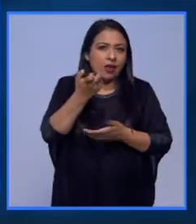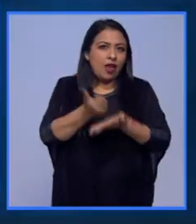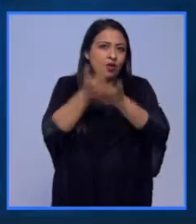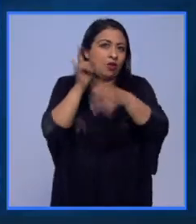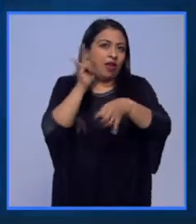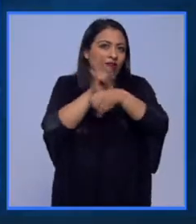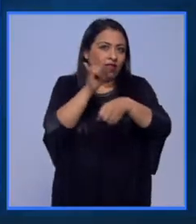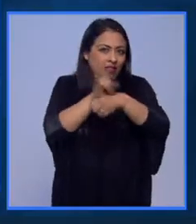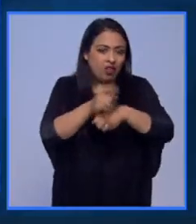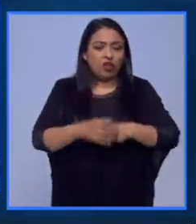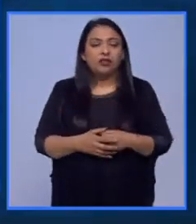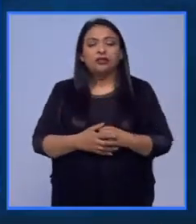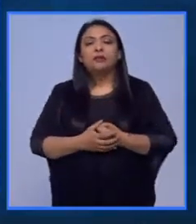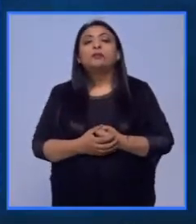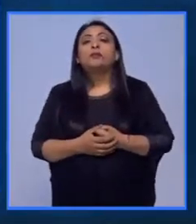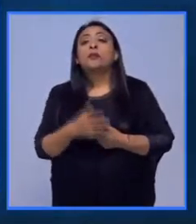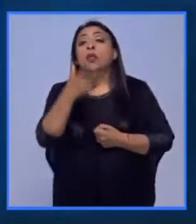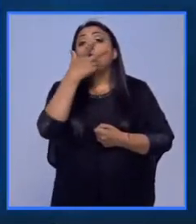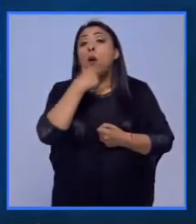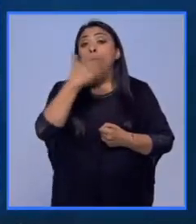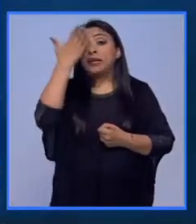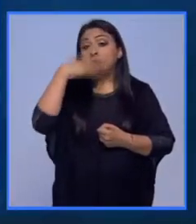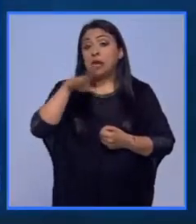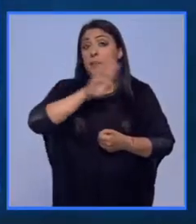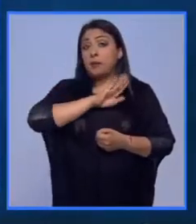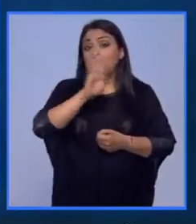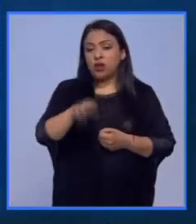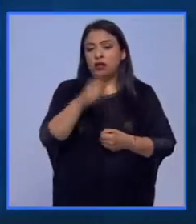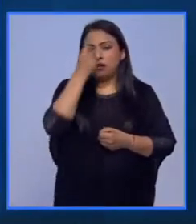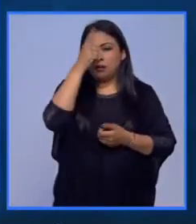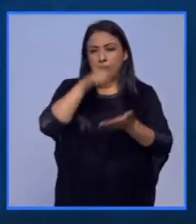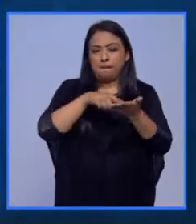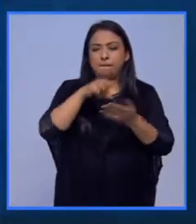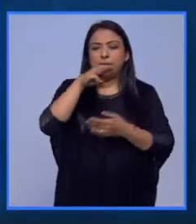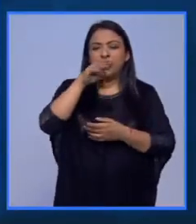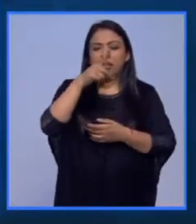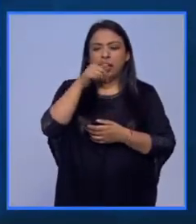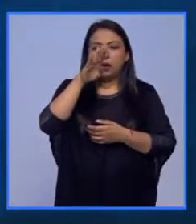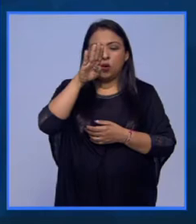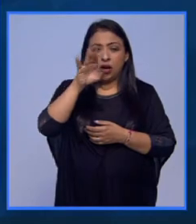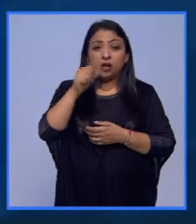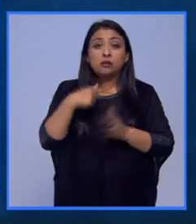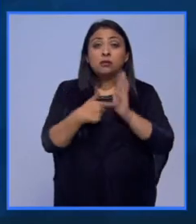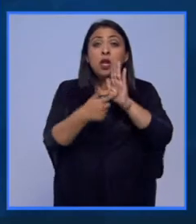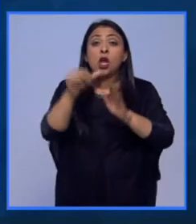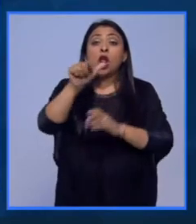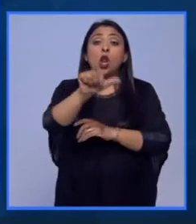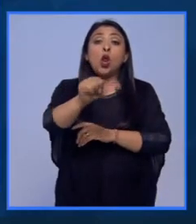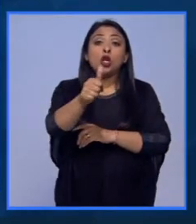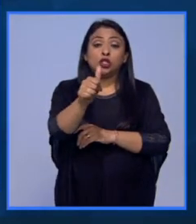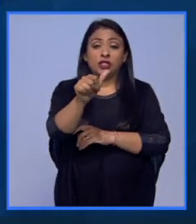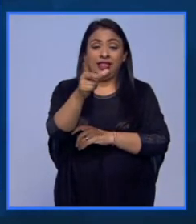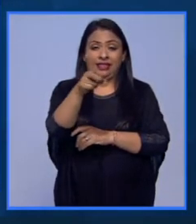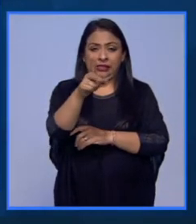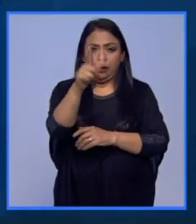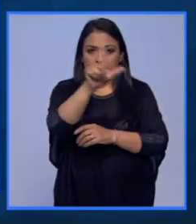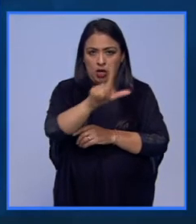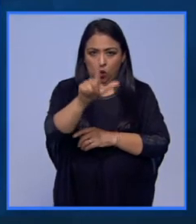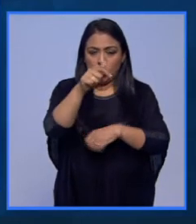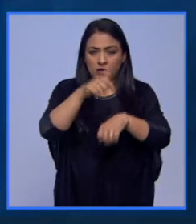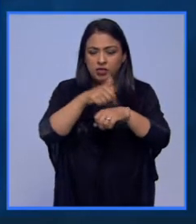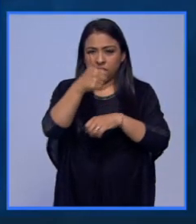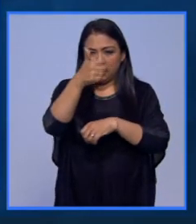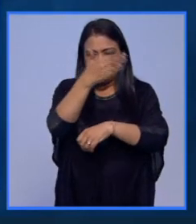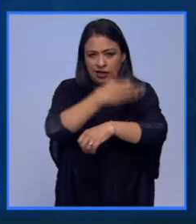ficción. El hombre que sabía morir, de Miguel Bonazo, se presenta este lunes 11 de diciembre a las 6 de